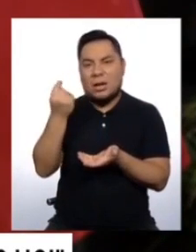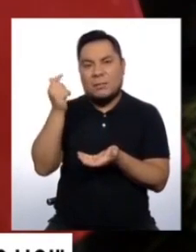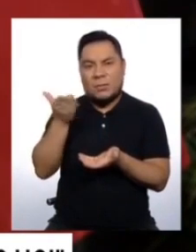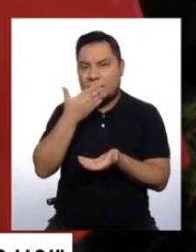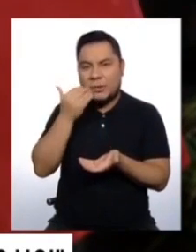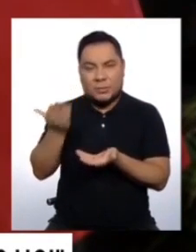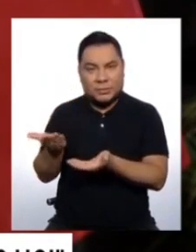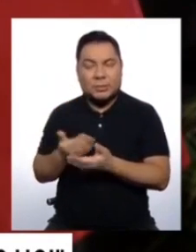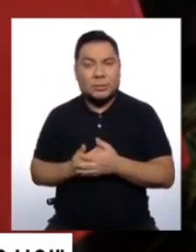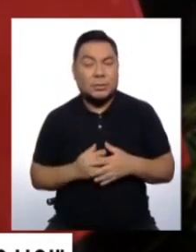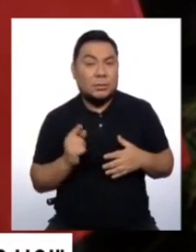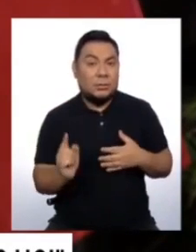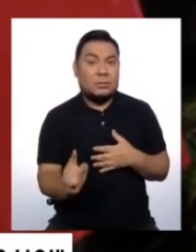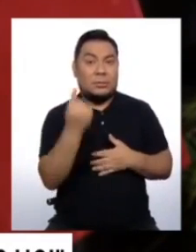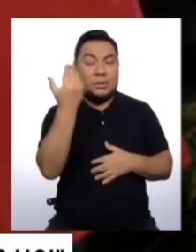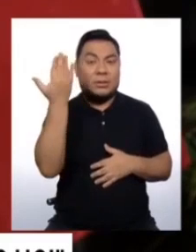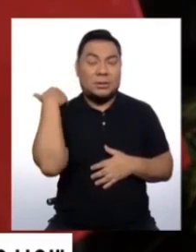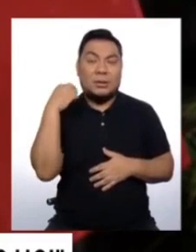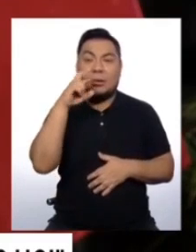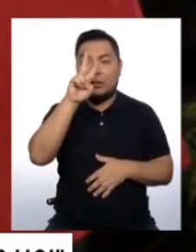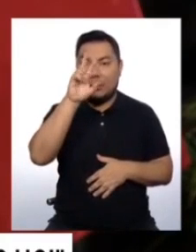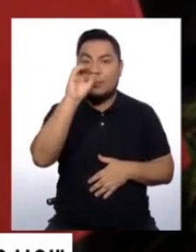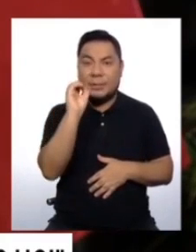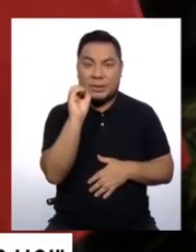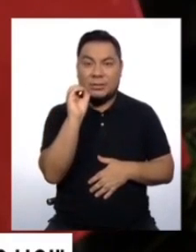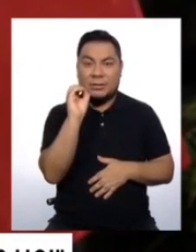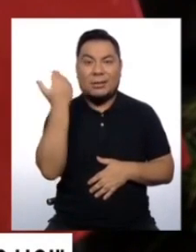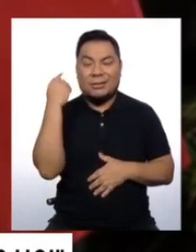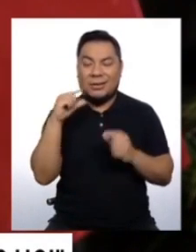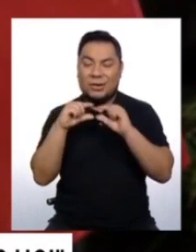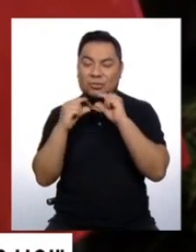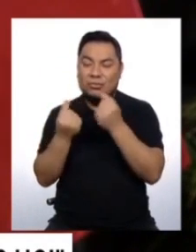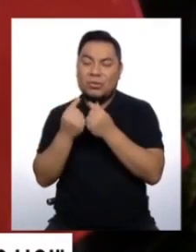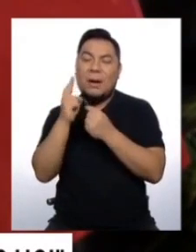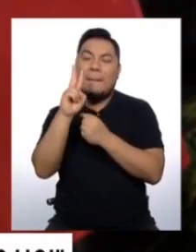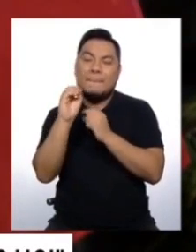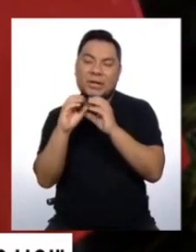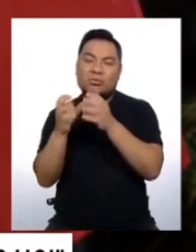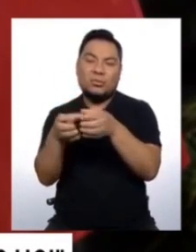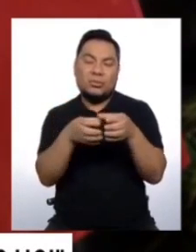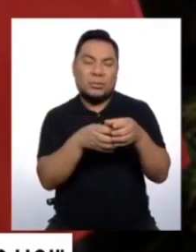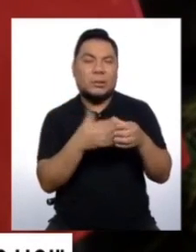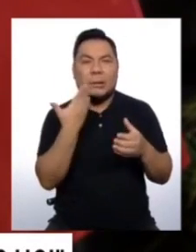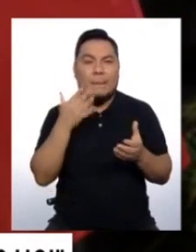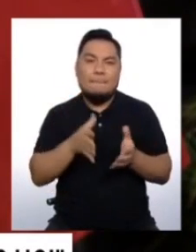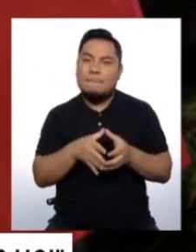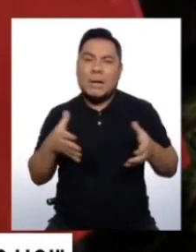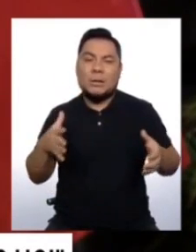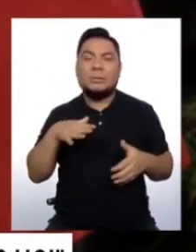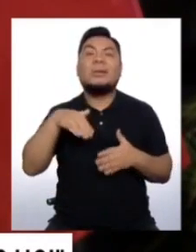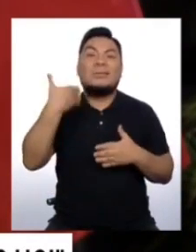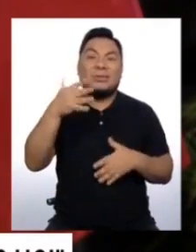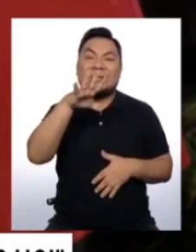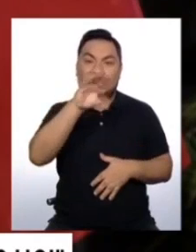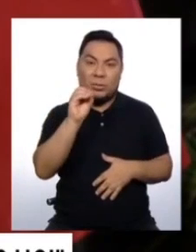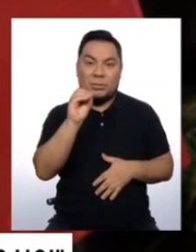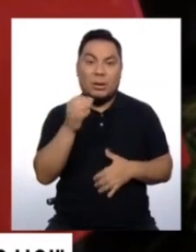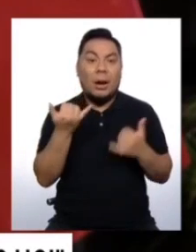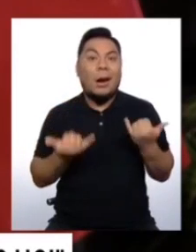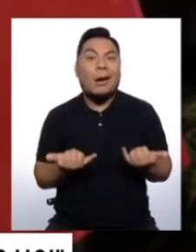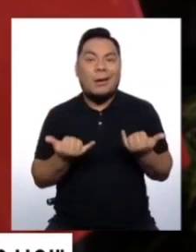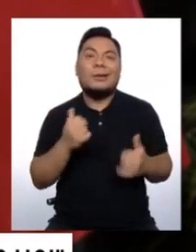eran 20 equipos de respuesta rápida. Después subimos a 50. Ahora ya